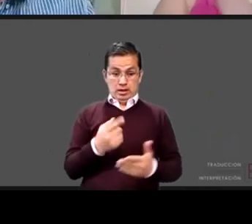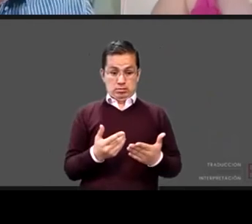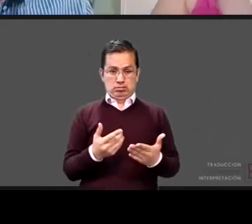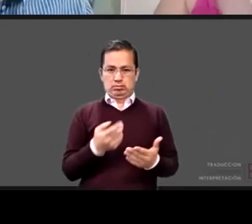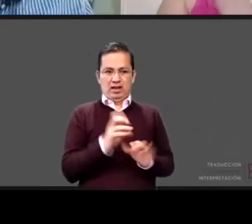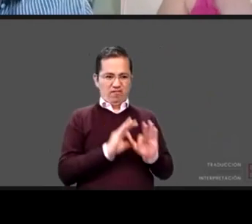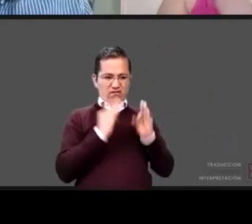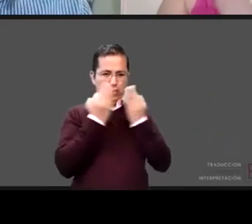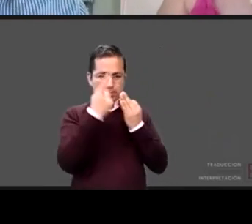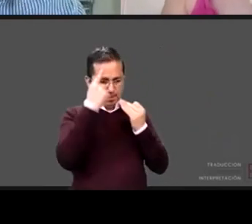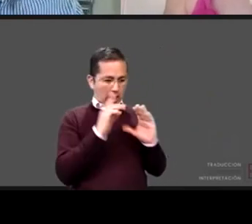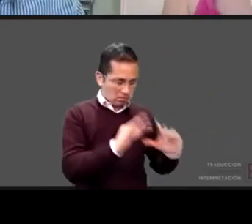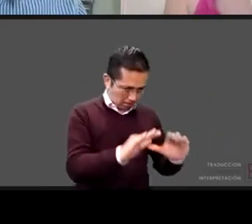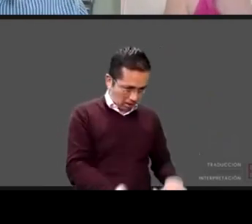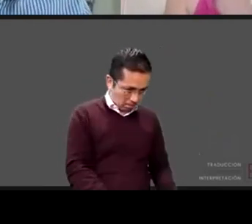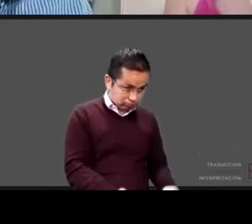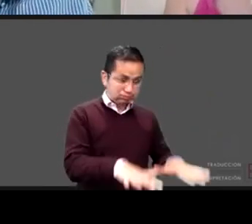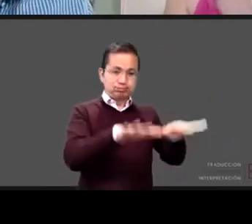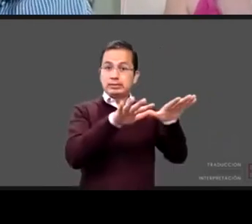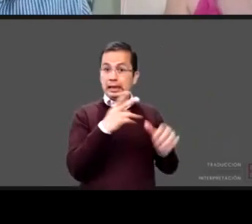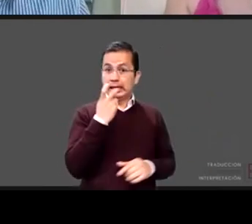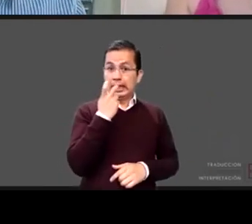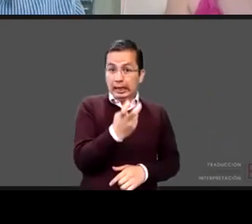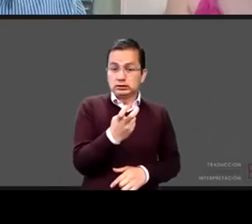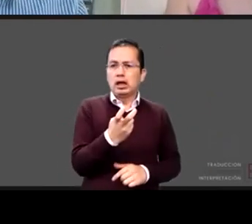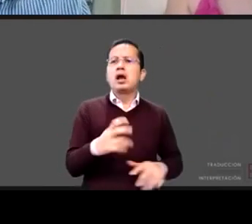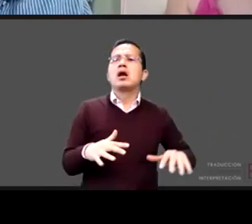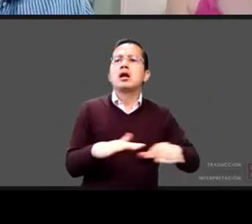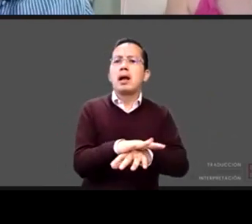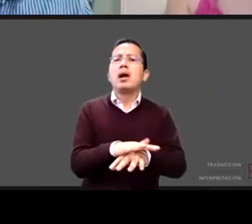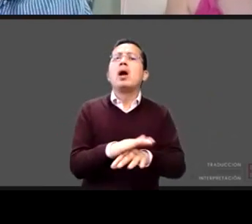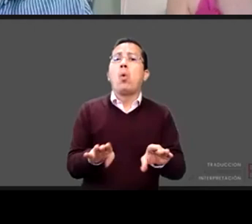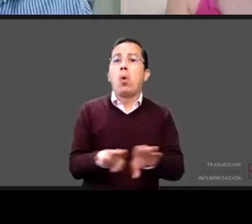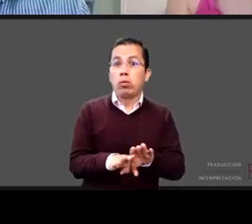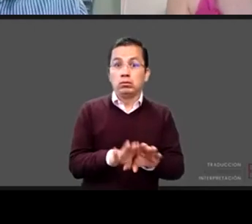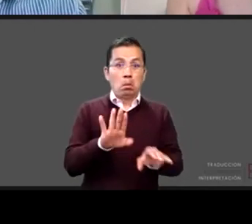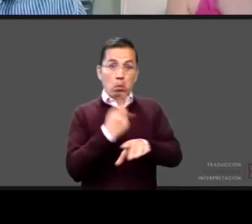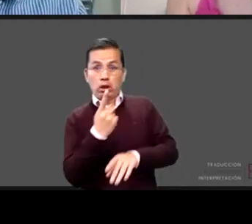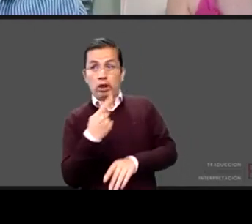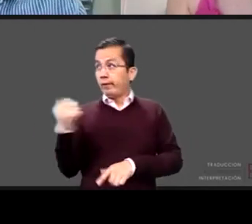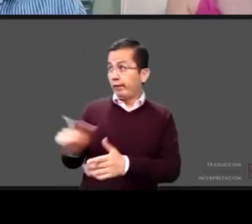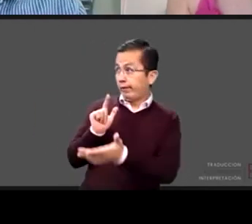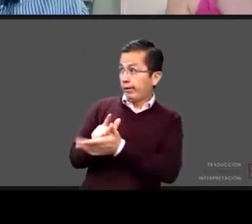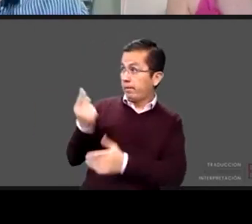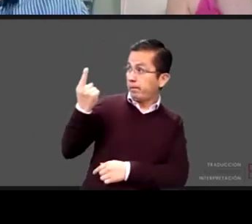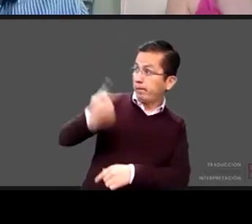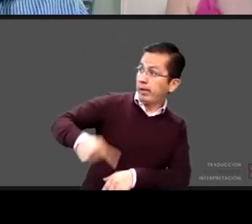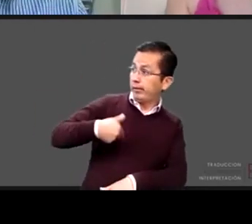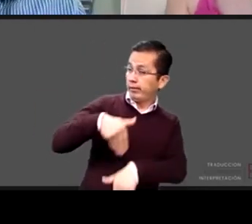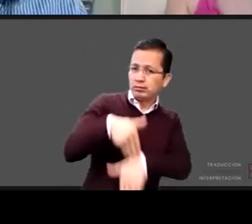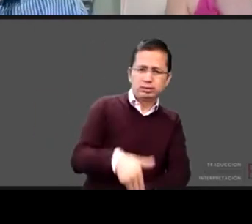nuevas generaciones, no porque nos lo obligue la ley, sino por un asunto de humanidad, creo que la condición primaria tiene que